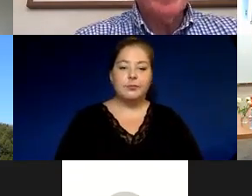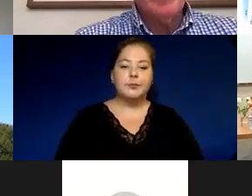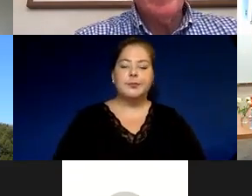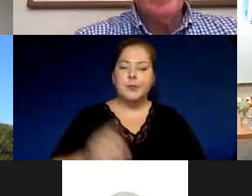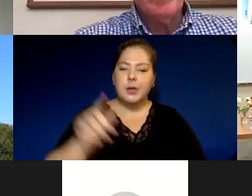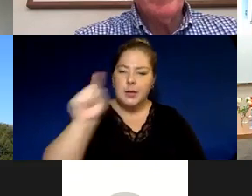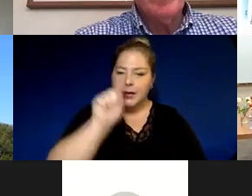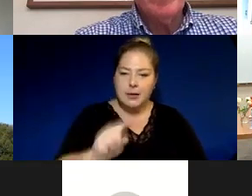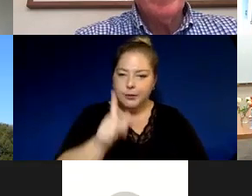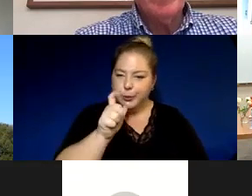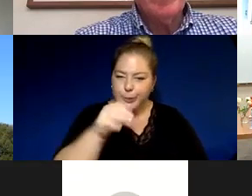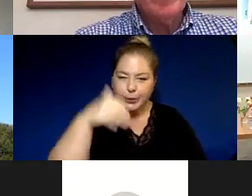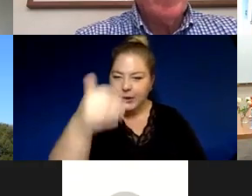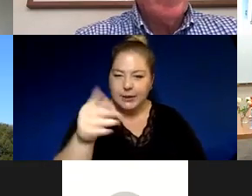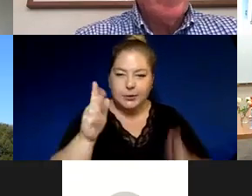Y ahora,